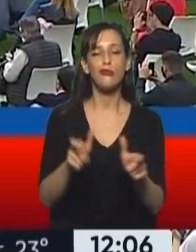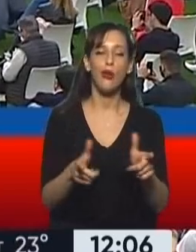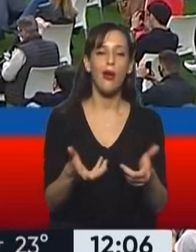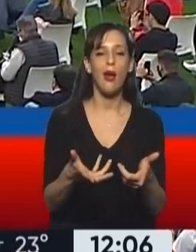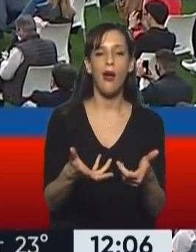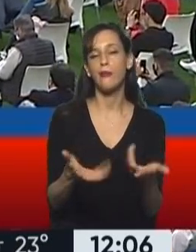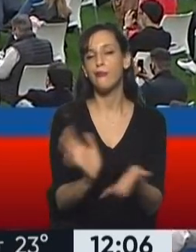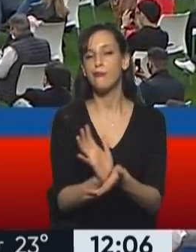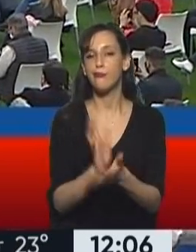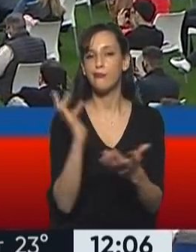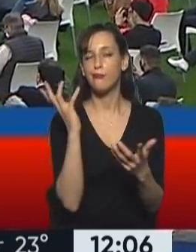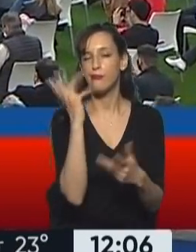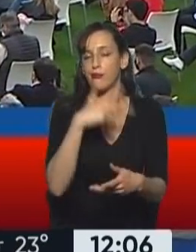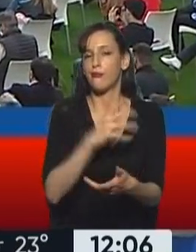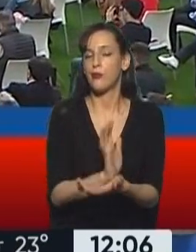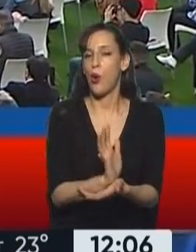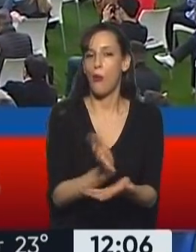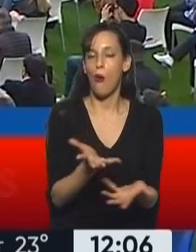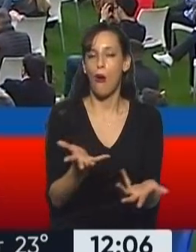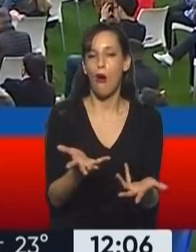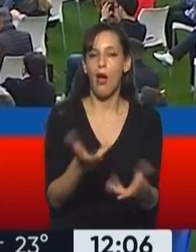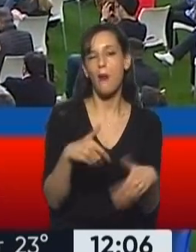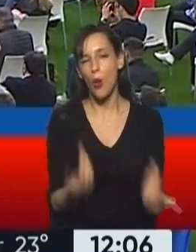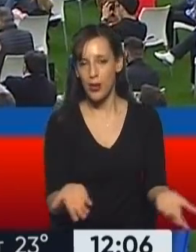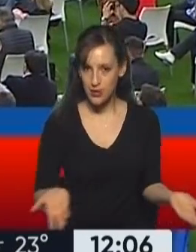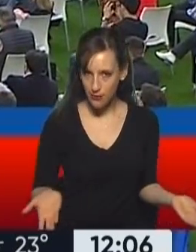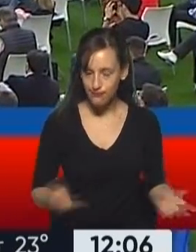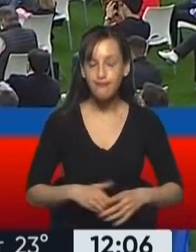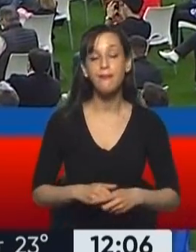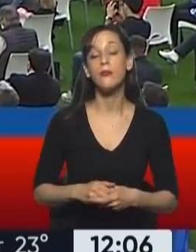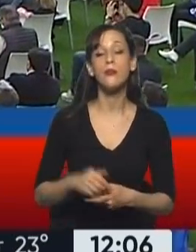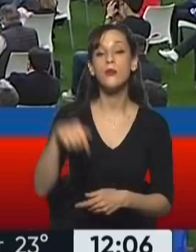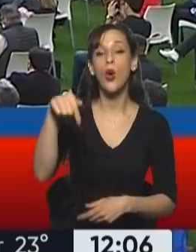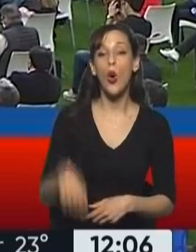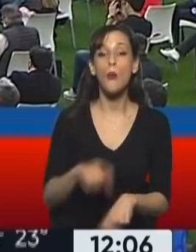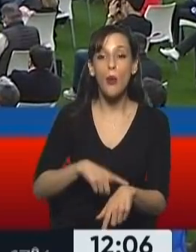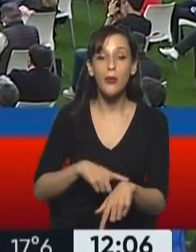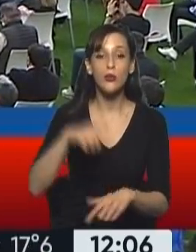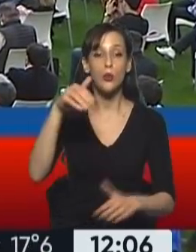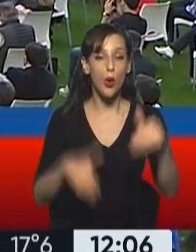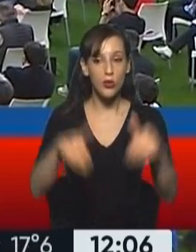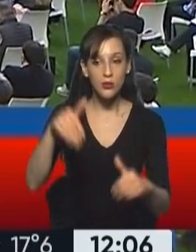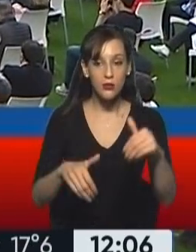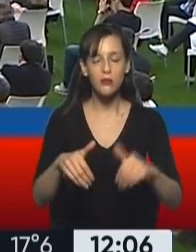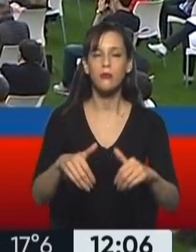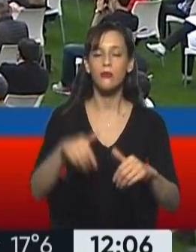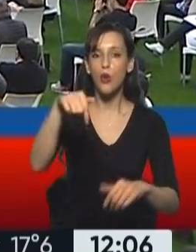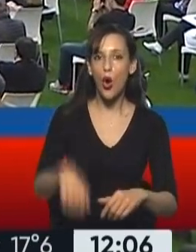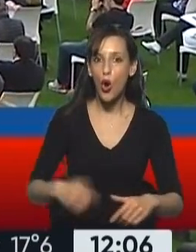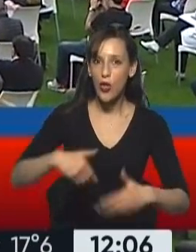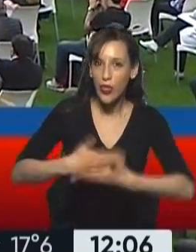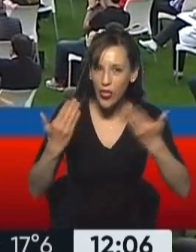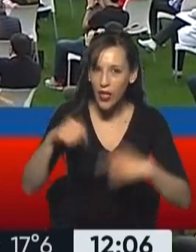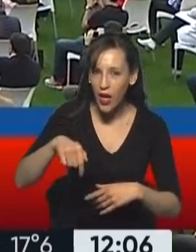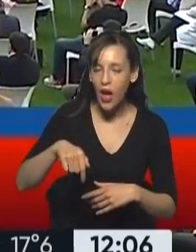tratando de que esta elección se transforme en una